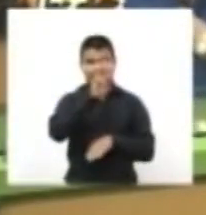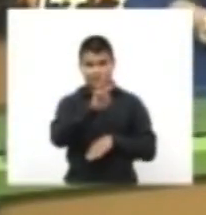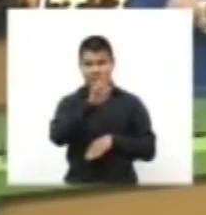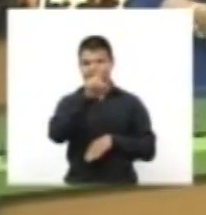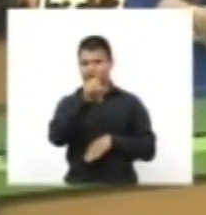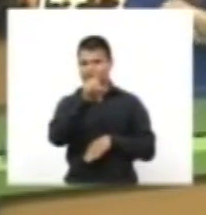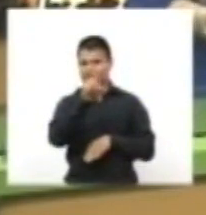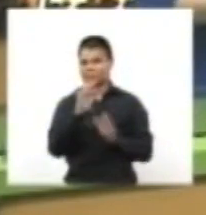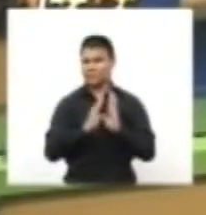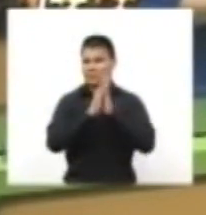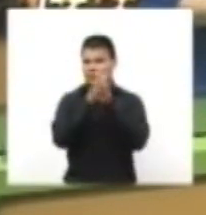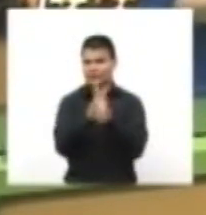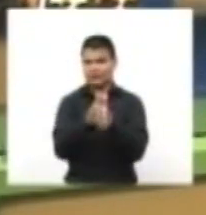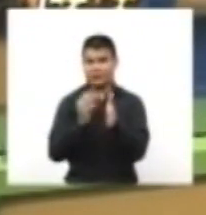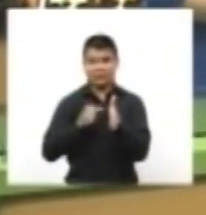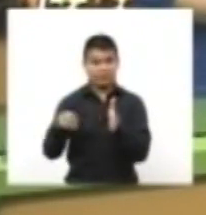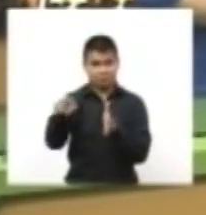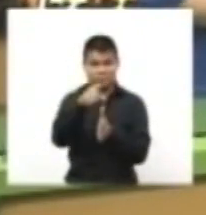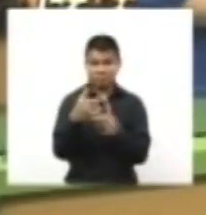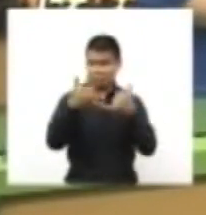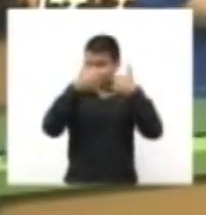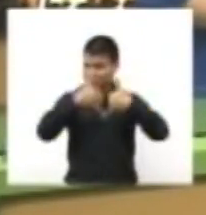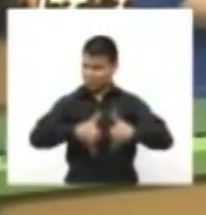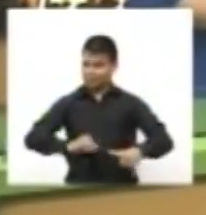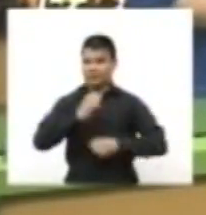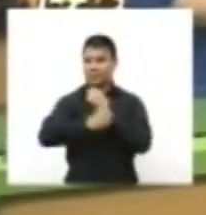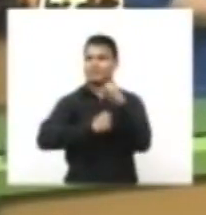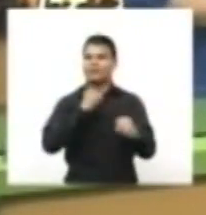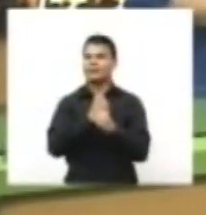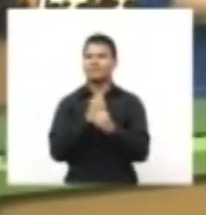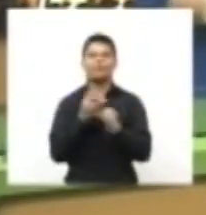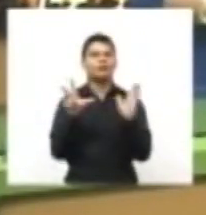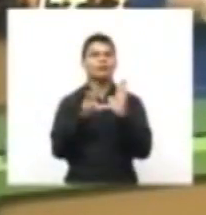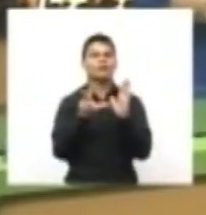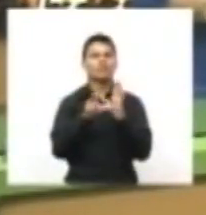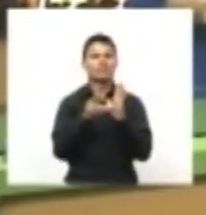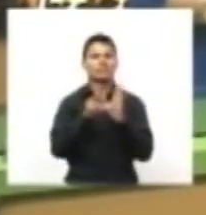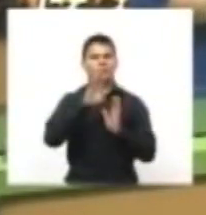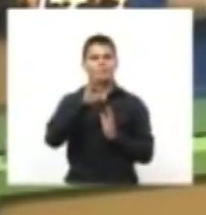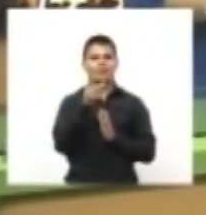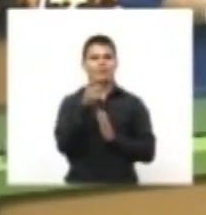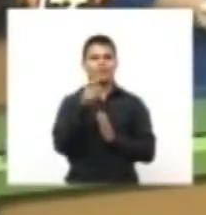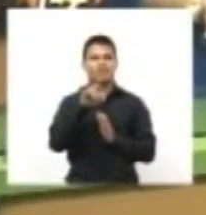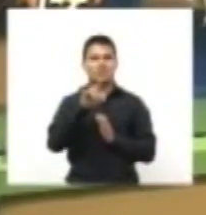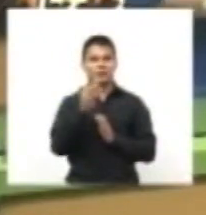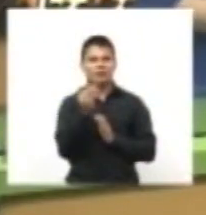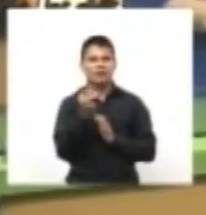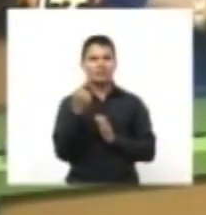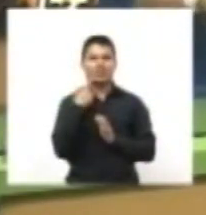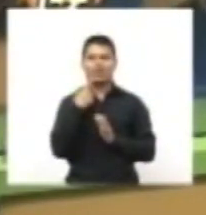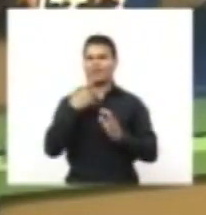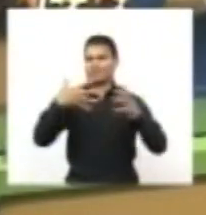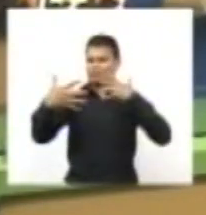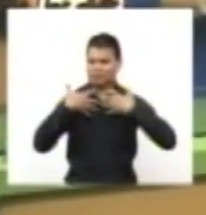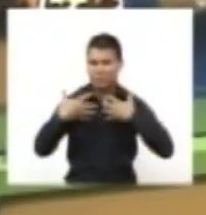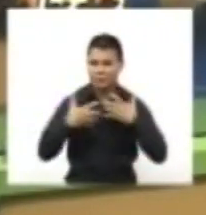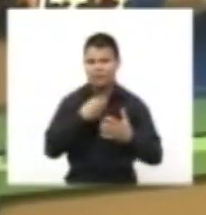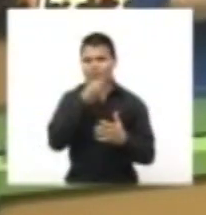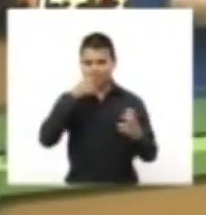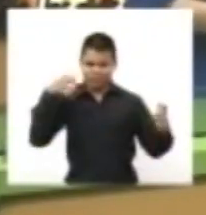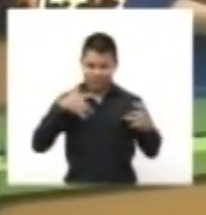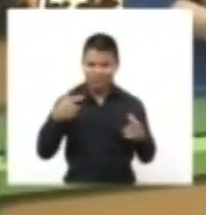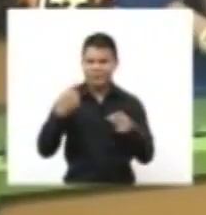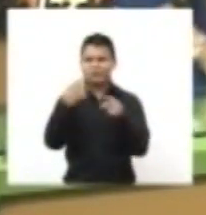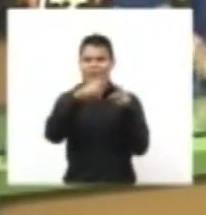diciembre para que despida el año y reciba el año 2017 en el Hotel Parking by Radisson Diamond Barranquilla. Habrá show en vivo, conjunto vallenato, son cubano,